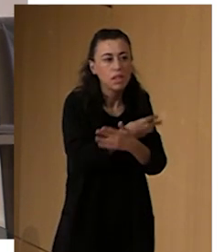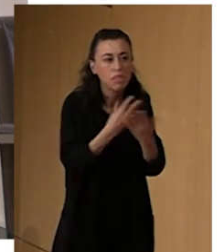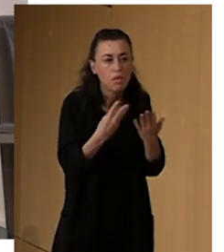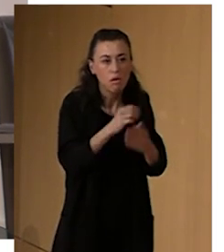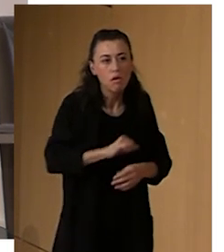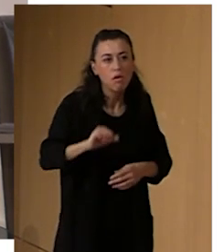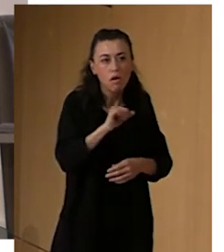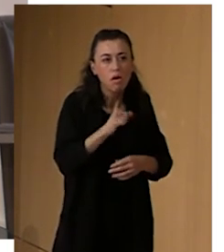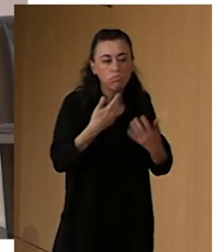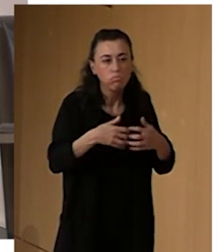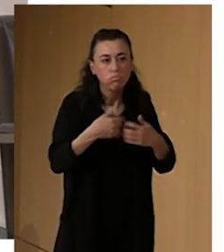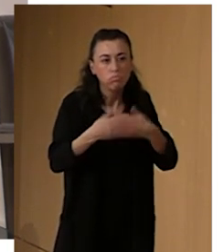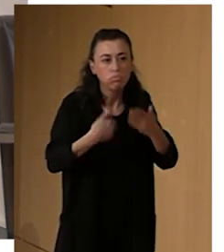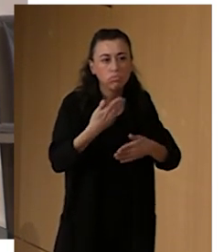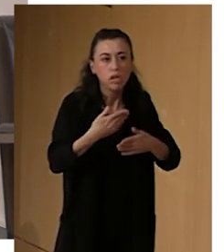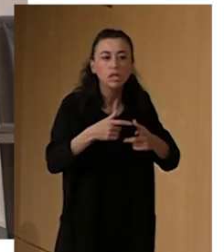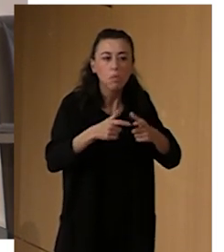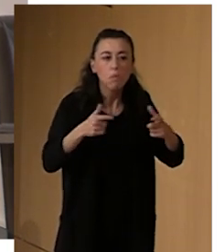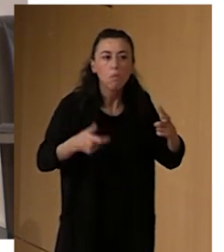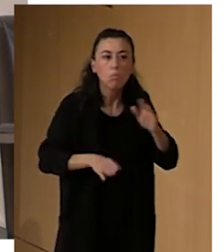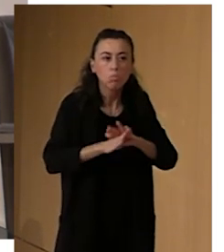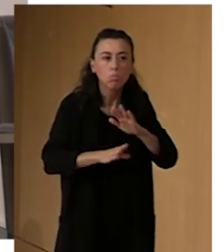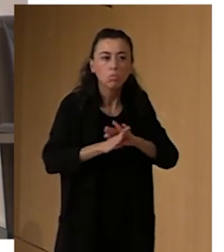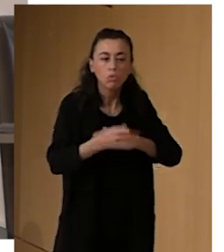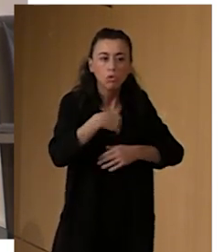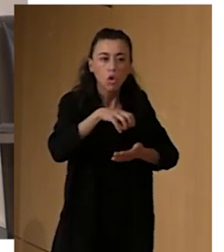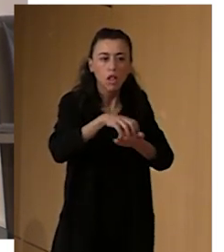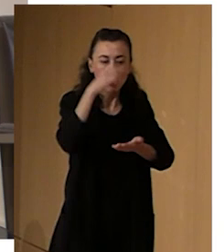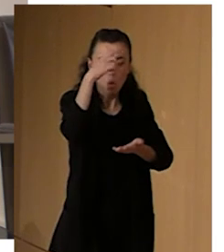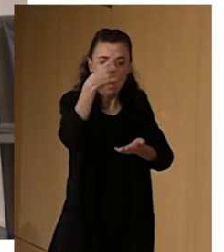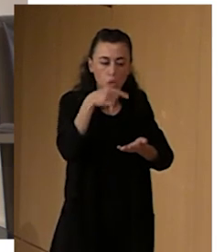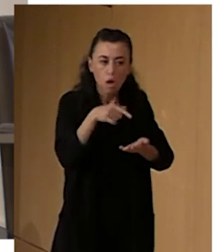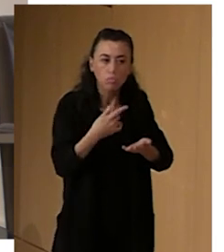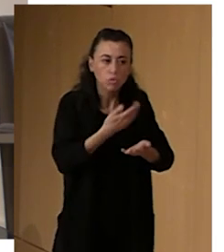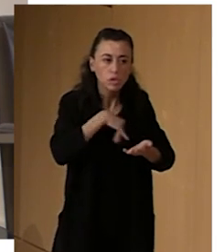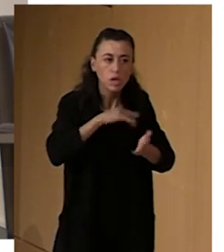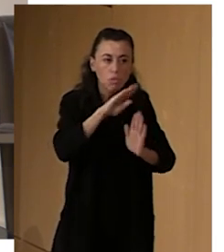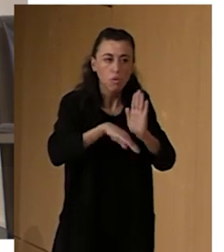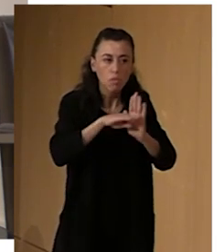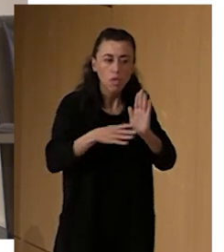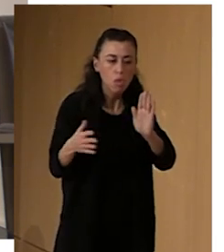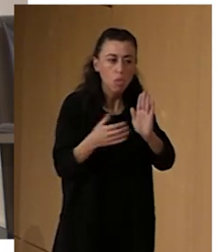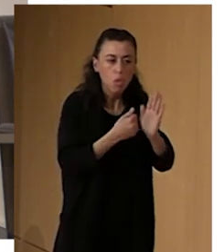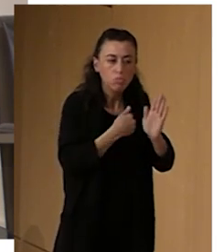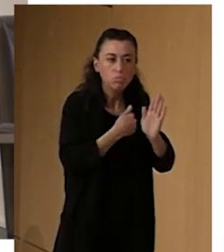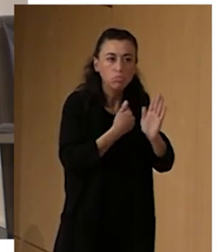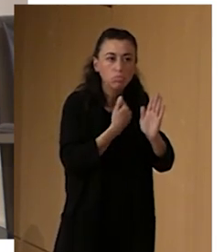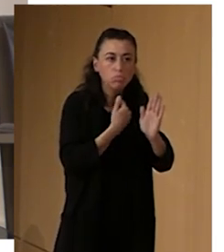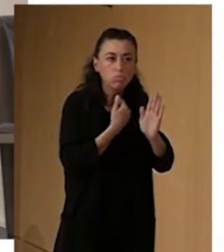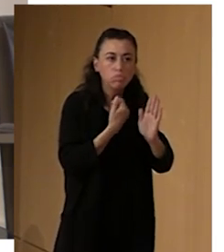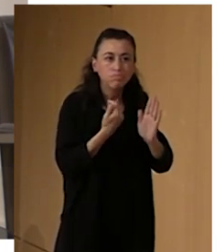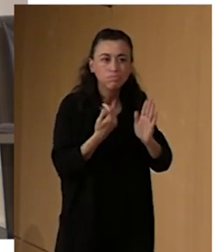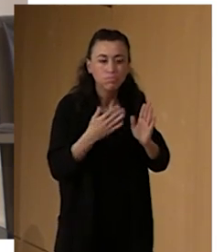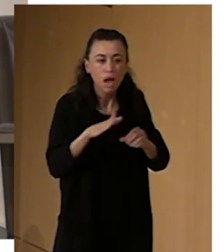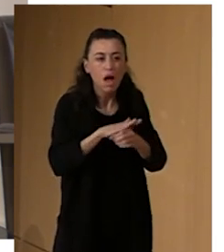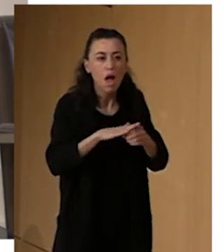uno próximo en Málaga como modelo de Centro que somos cultural toda nuestra programación viene concebida y desarrollada desde el área de